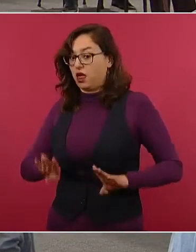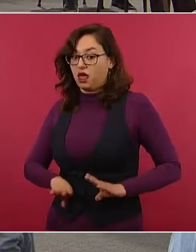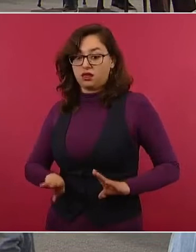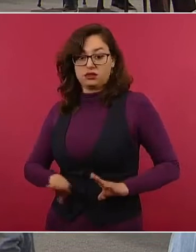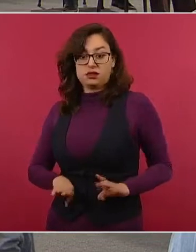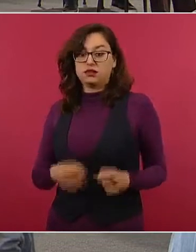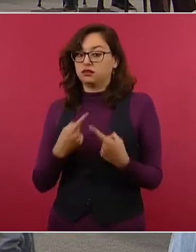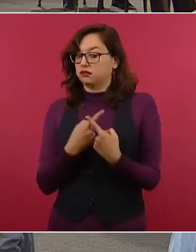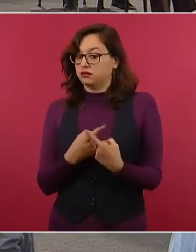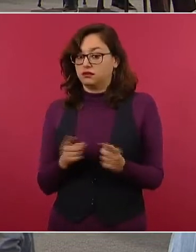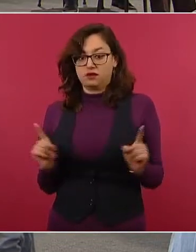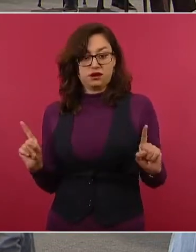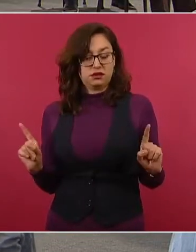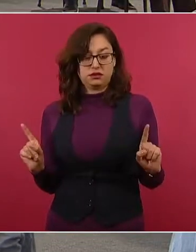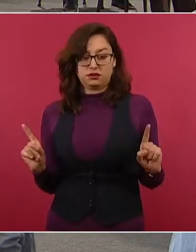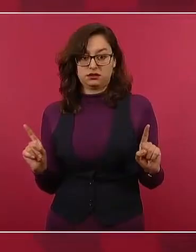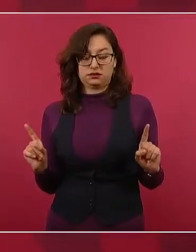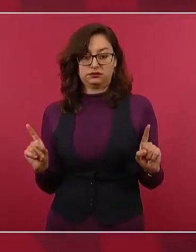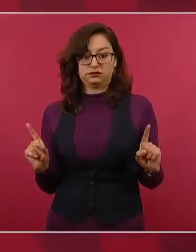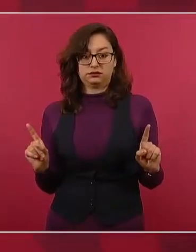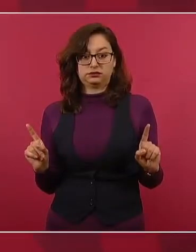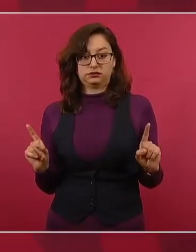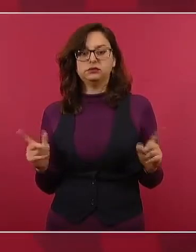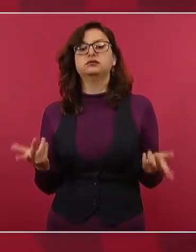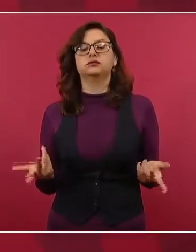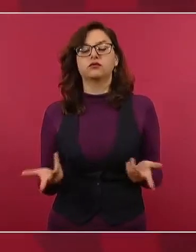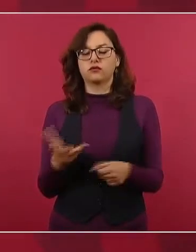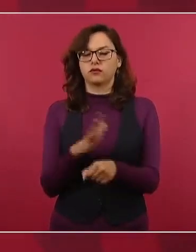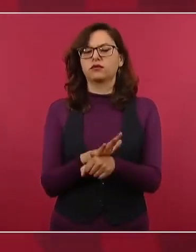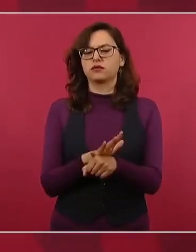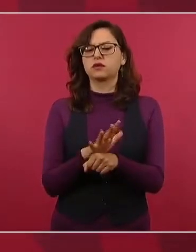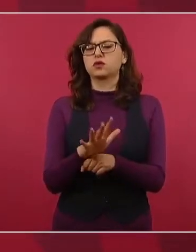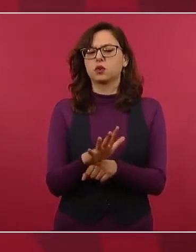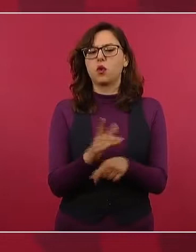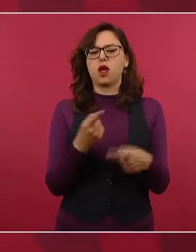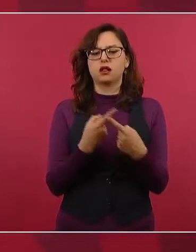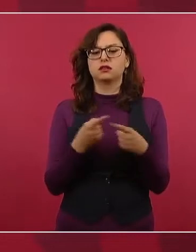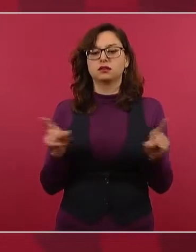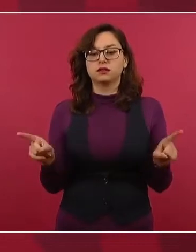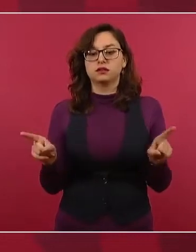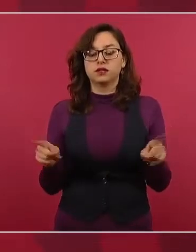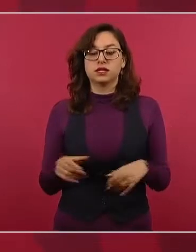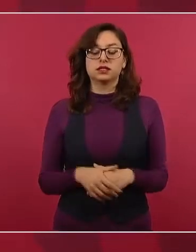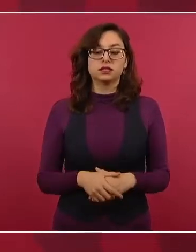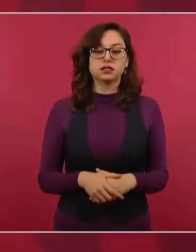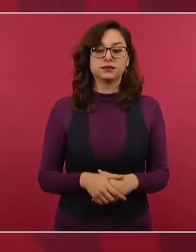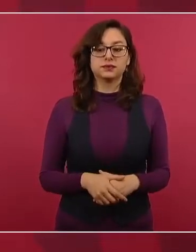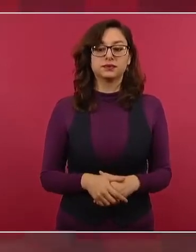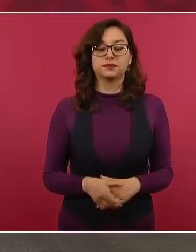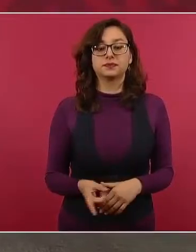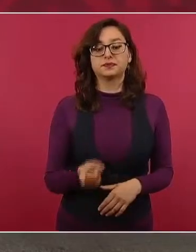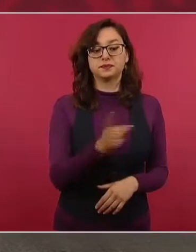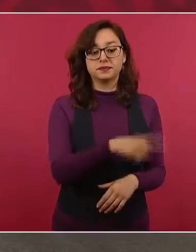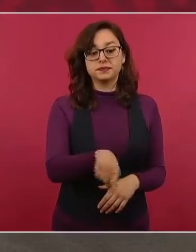quita y nosotros pensamos que el gobierno